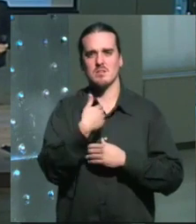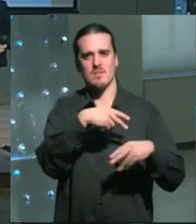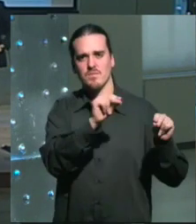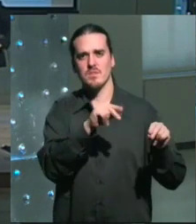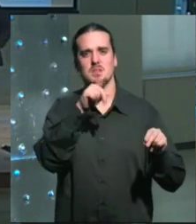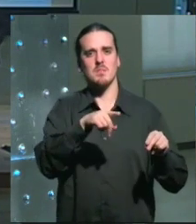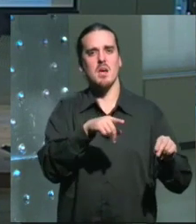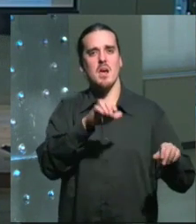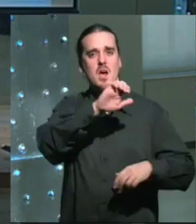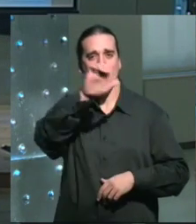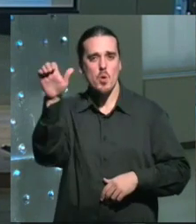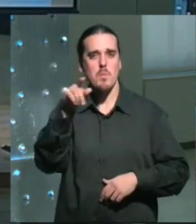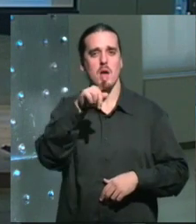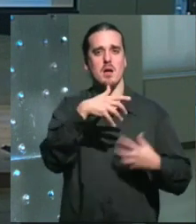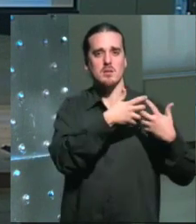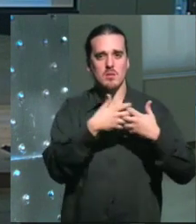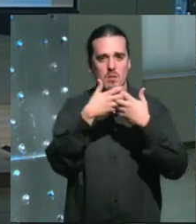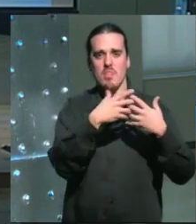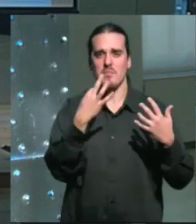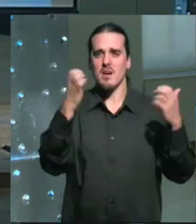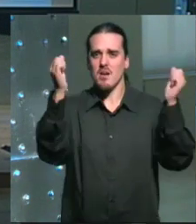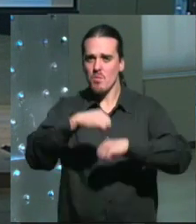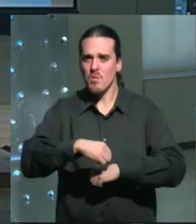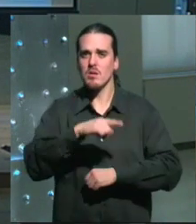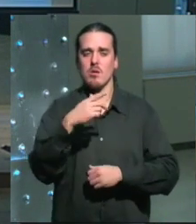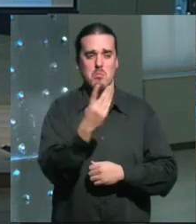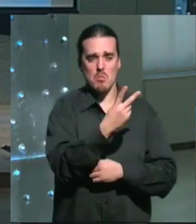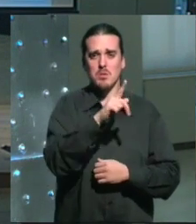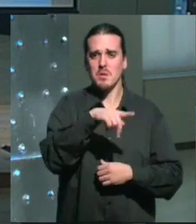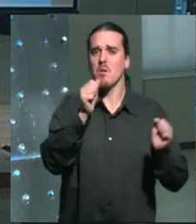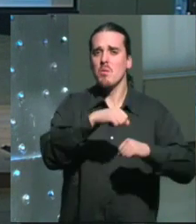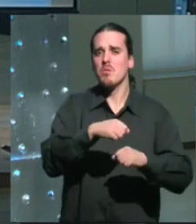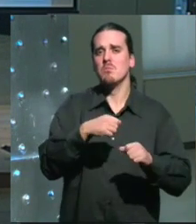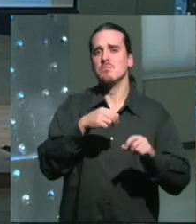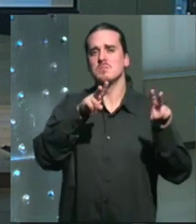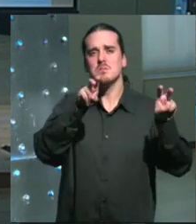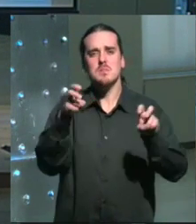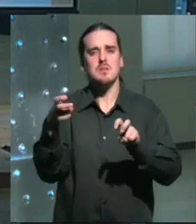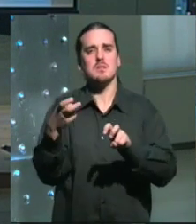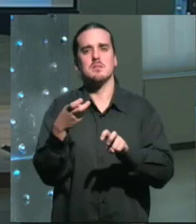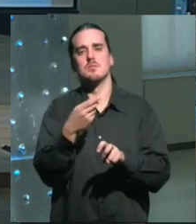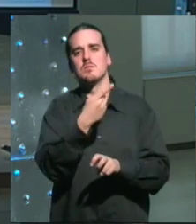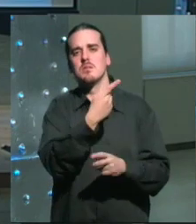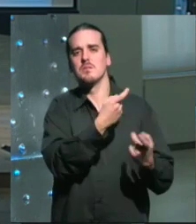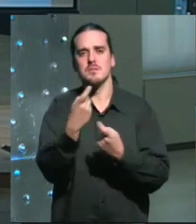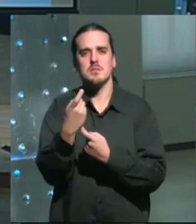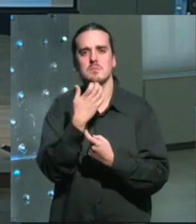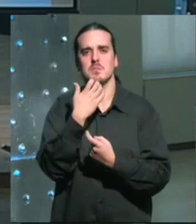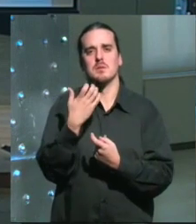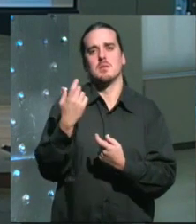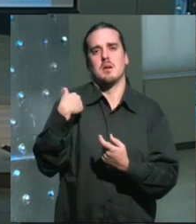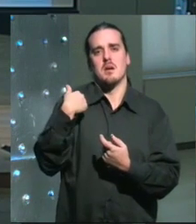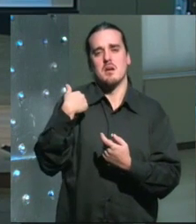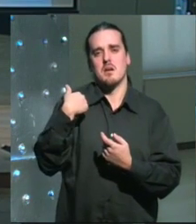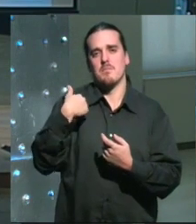relaciones bilaterales entre Estados Unidos y el continente, estaban de acuerdo sobre la necesidad de que las entidades multilaterales como las Naciones Unidas